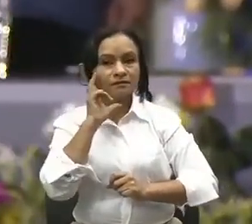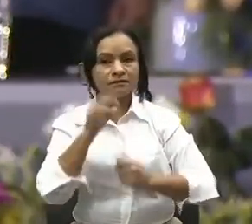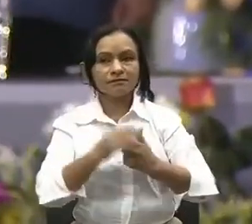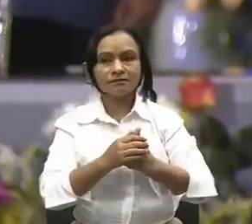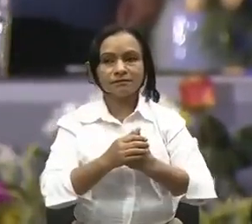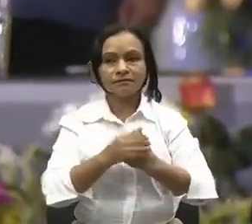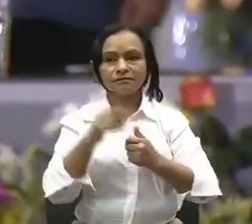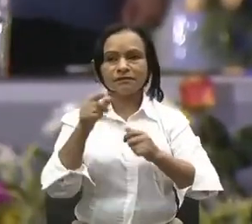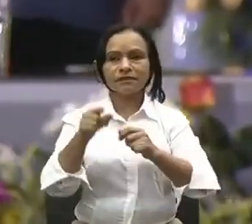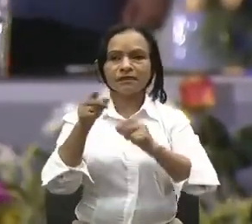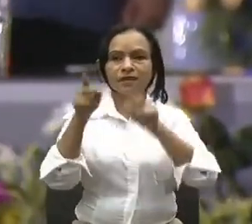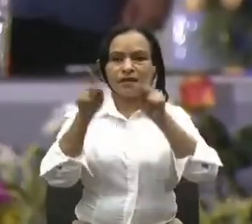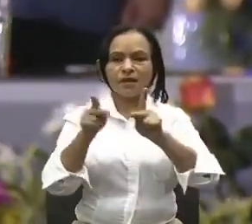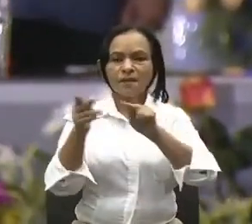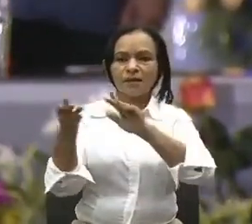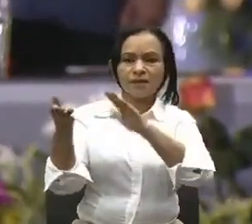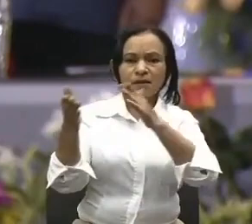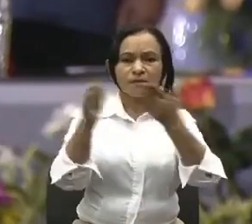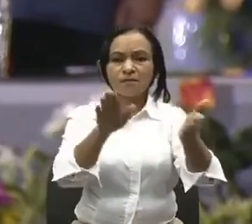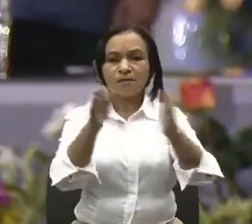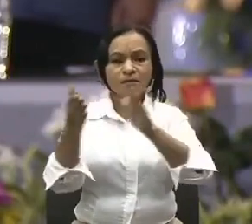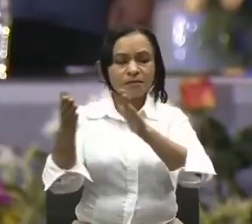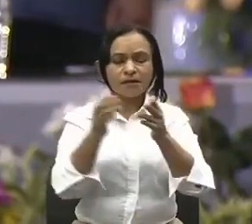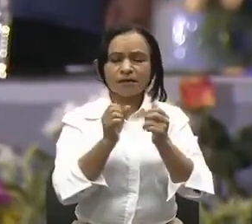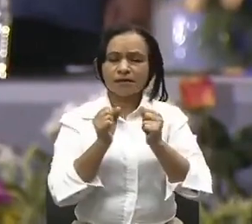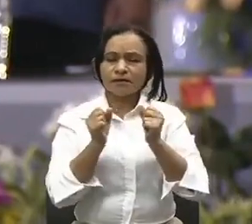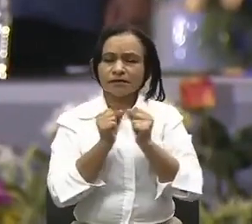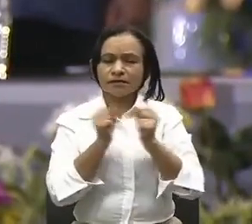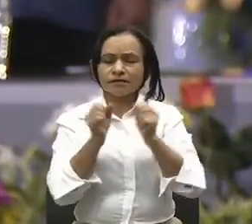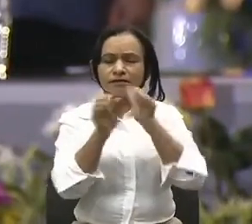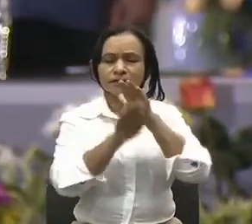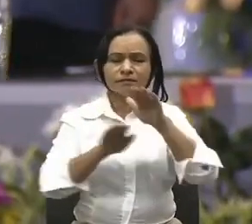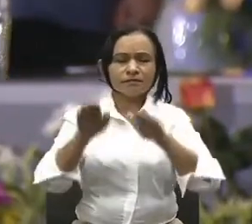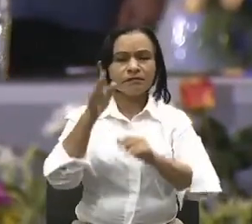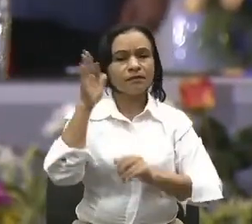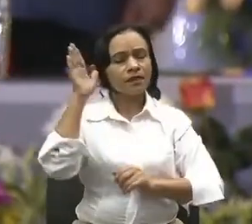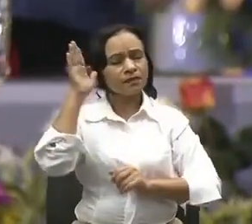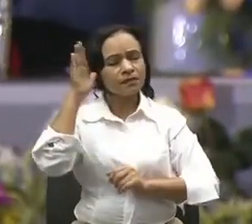están los que mueren de frío. Y lo que es más triste, Dios